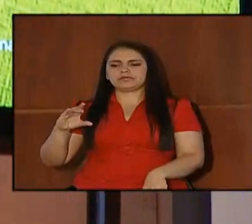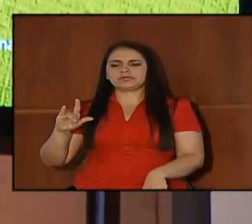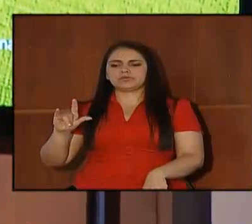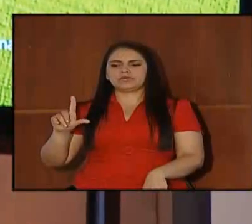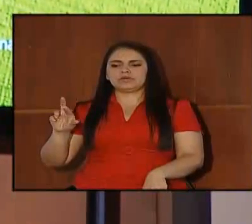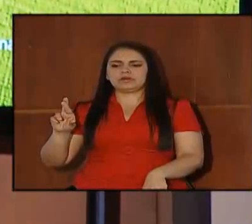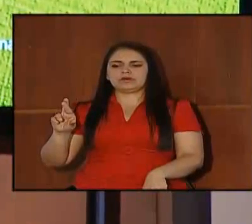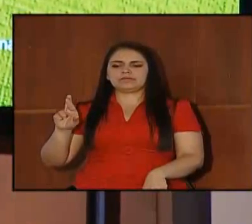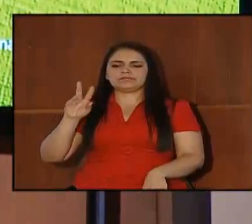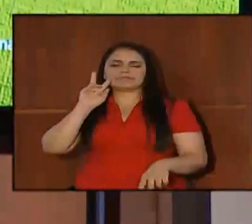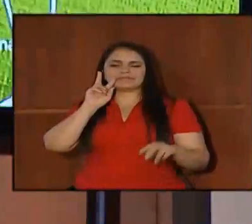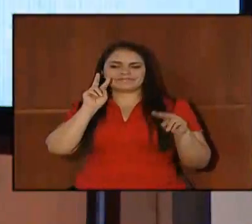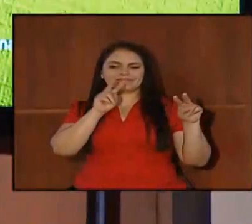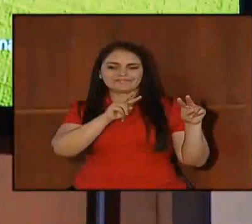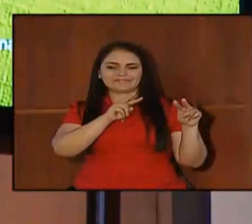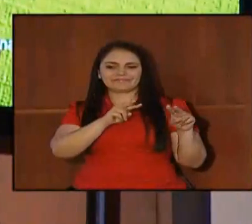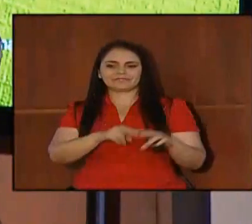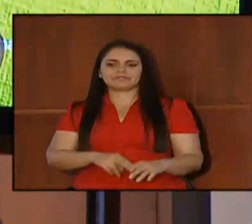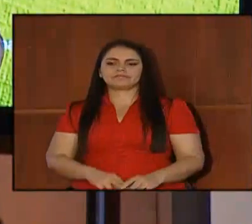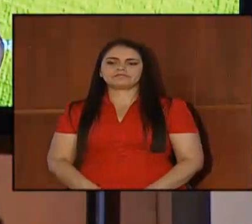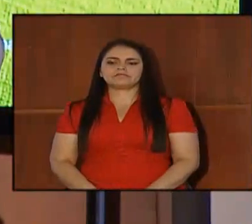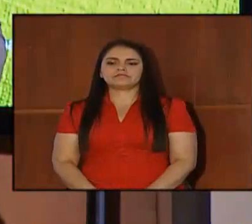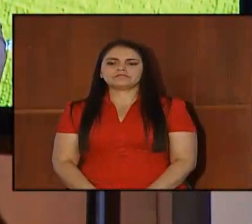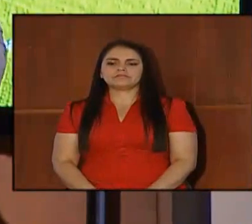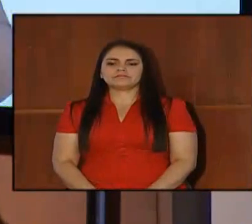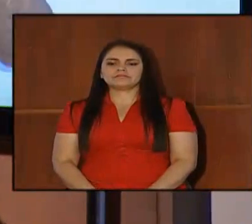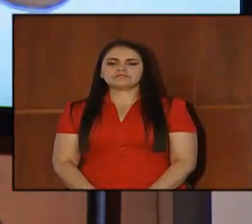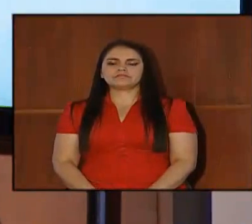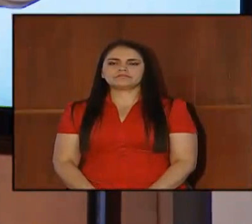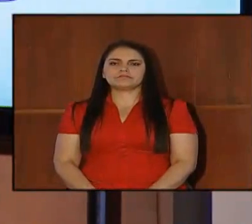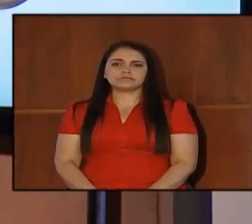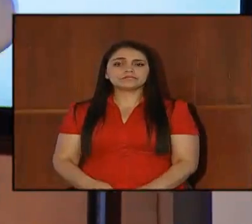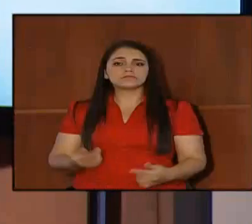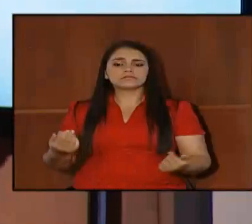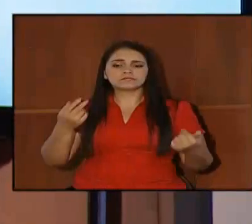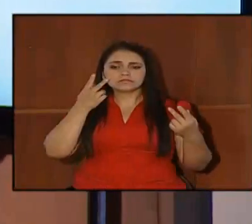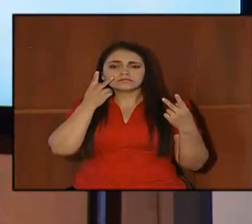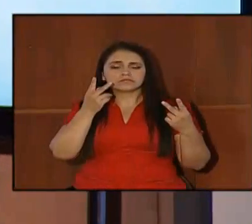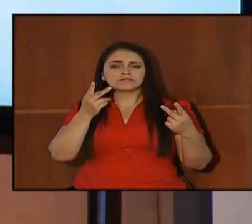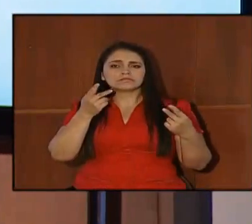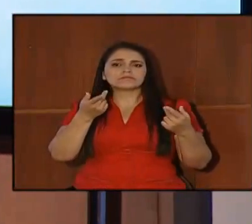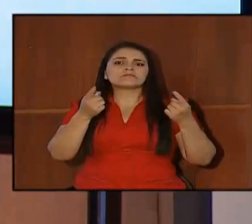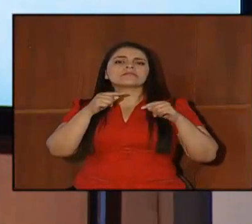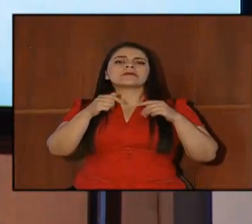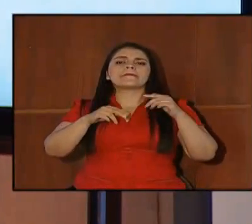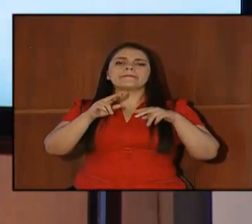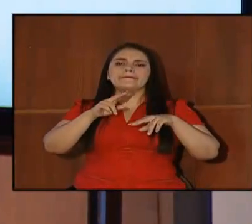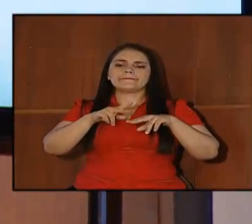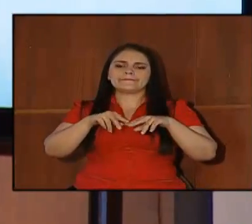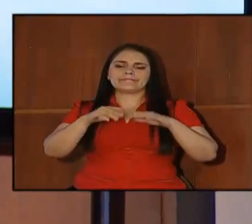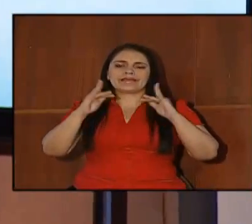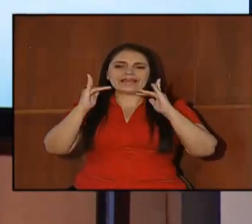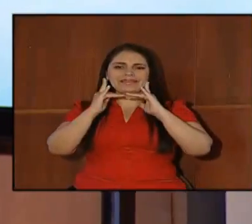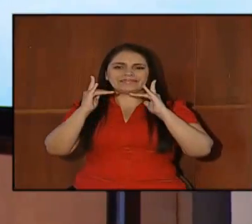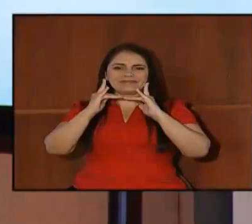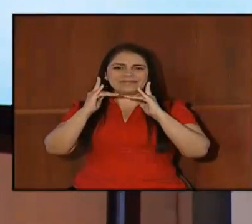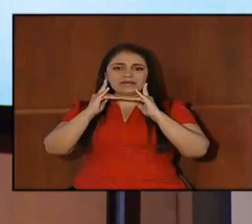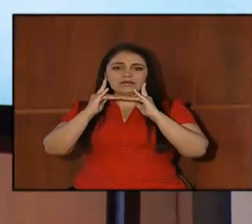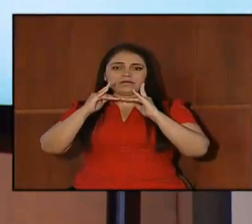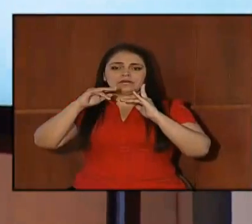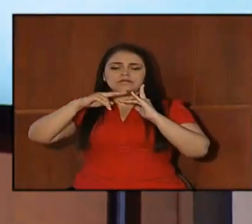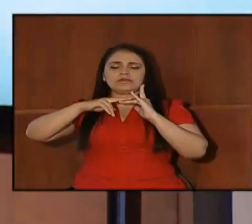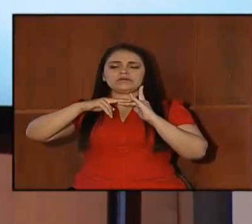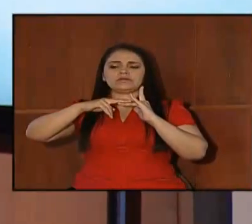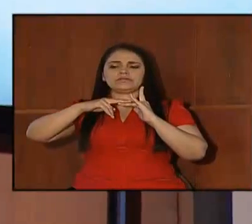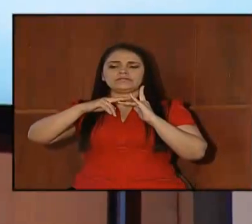área de acá, uno dice, venga, es que también necesita que elevemos el pie. Así como cuando uno llega cansado de trabajar, que se acuesta